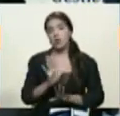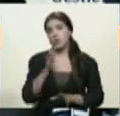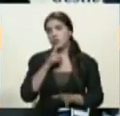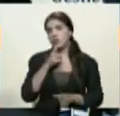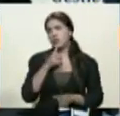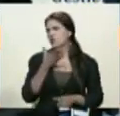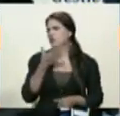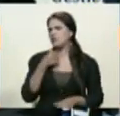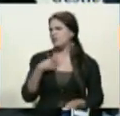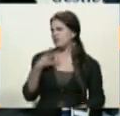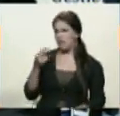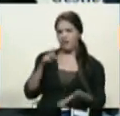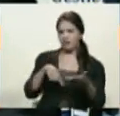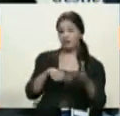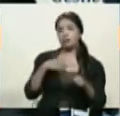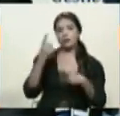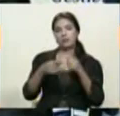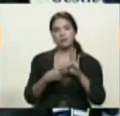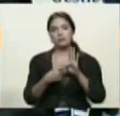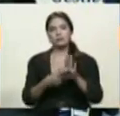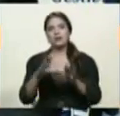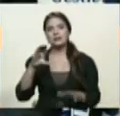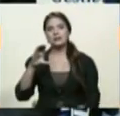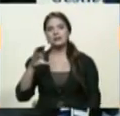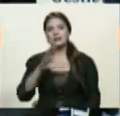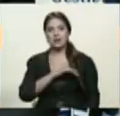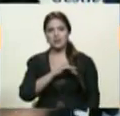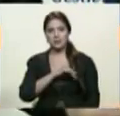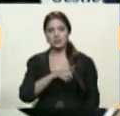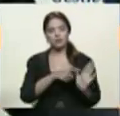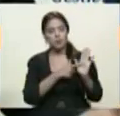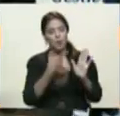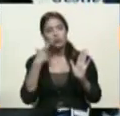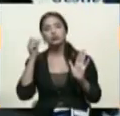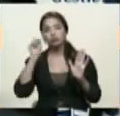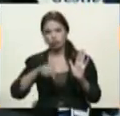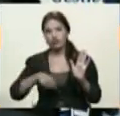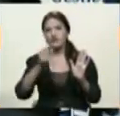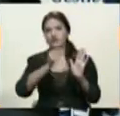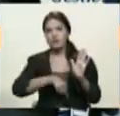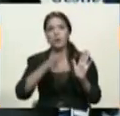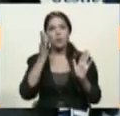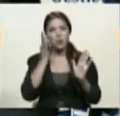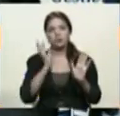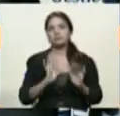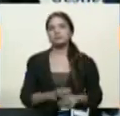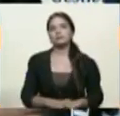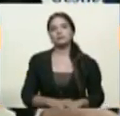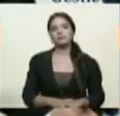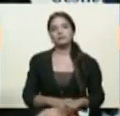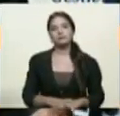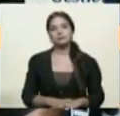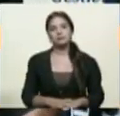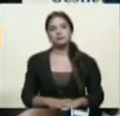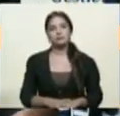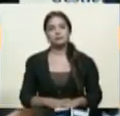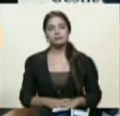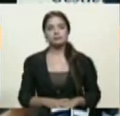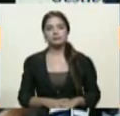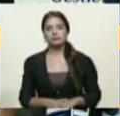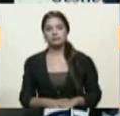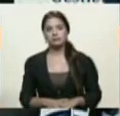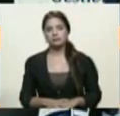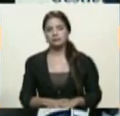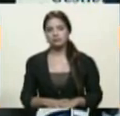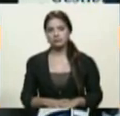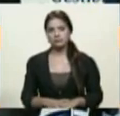firmado hasta que la grafotécnica el 6 cp se demostró que sí que podemos esperar siempre llanamente